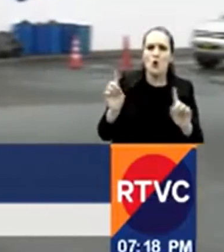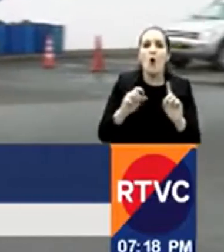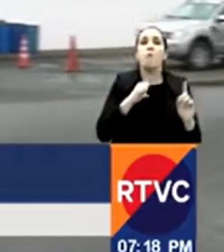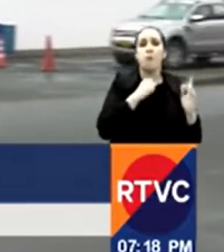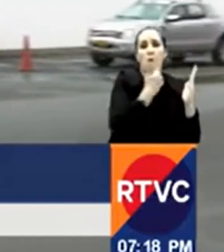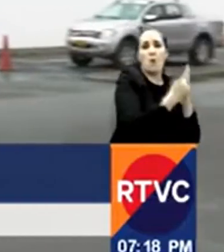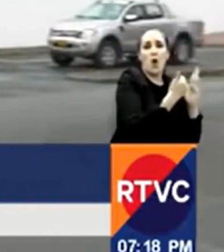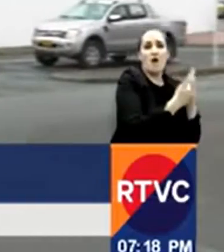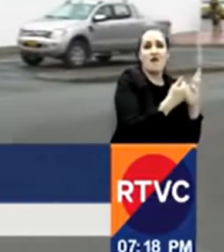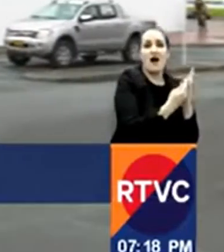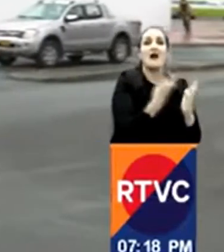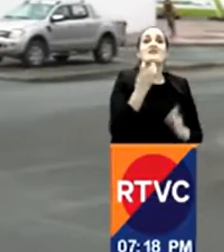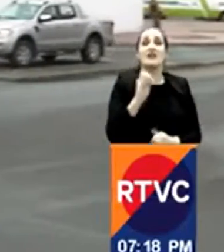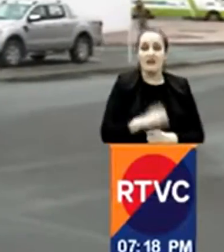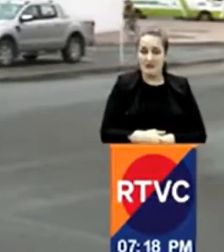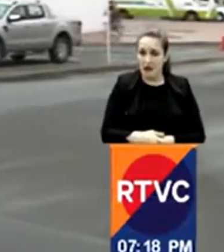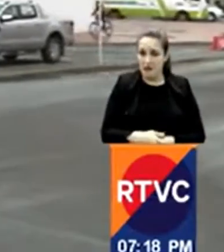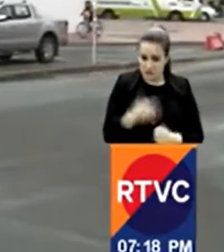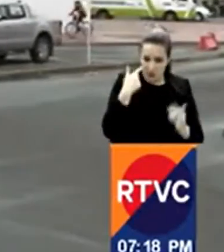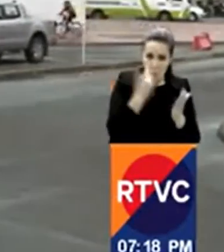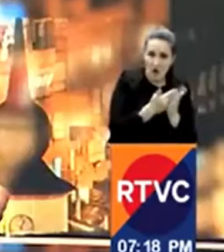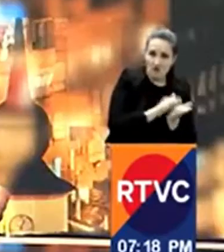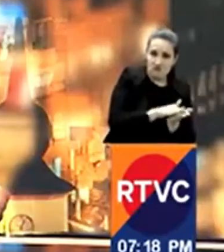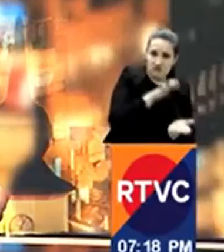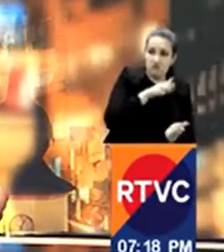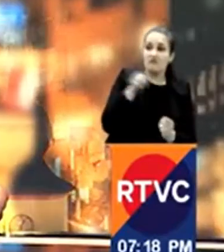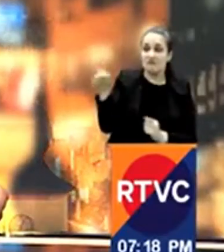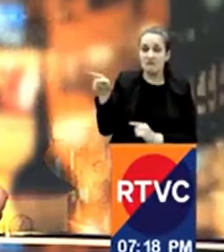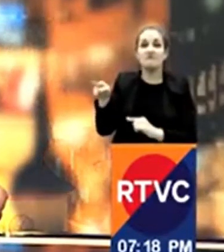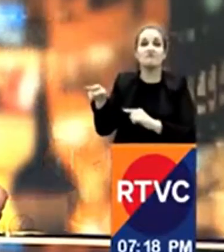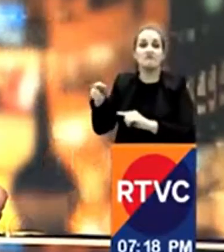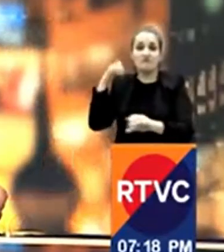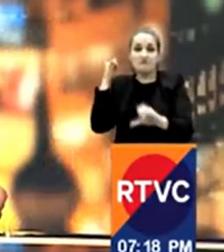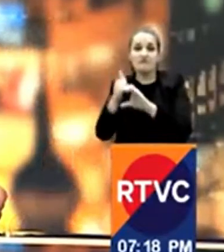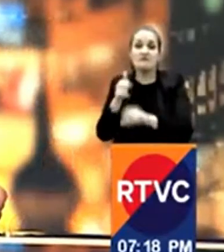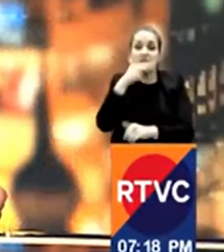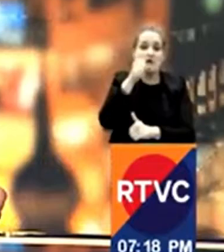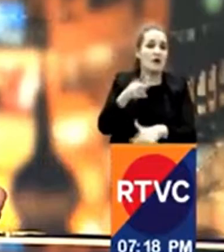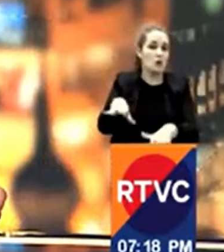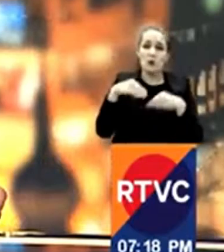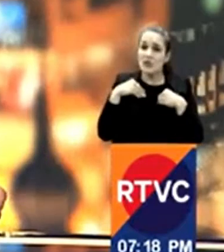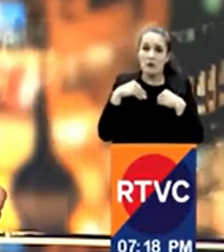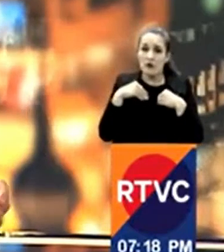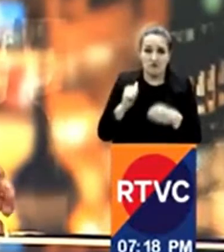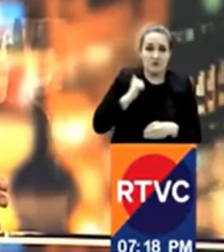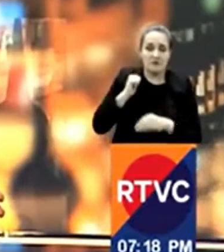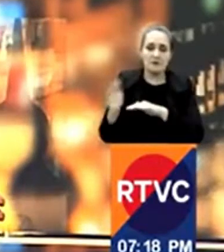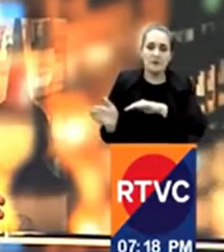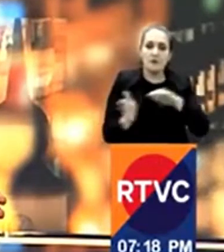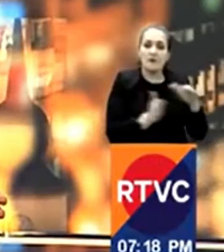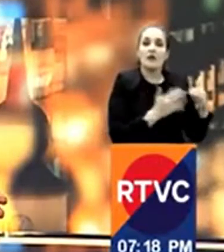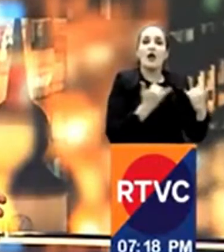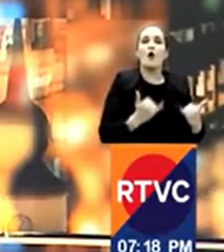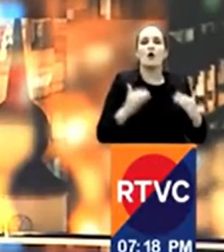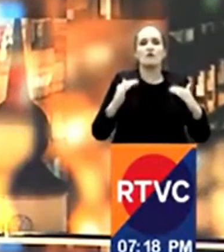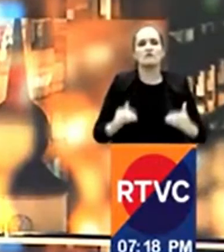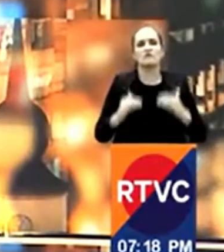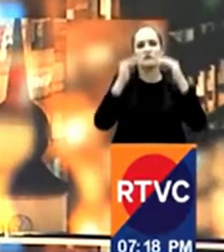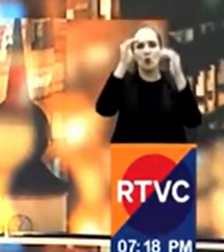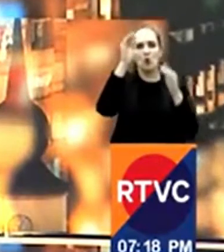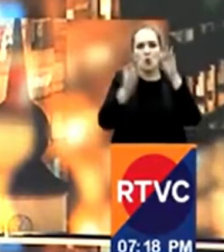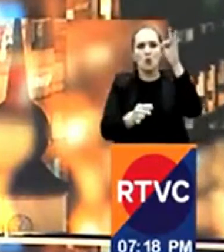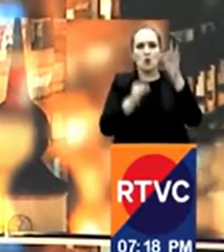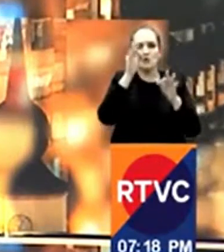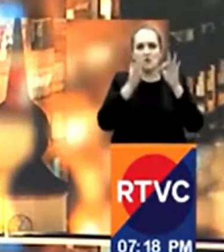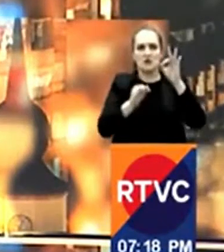no consentida de la víctima con el docente. La Corte Suprema de Justicia abrió investigación y llamó a indagatoria al